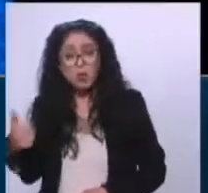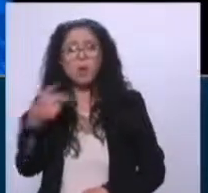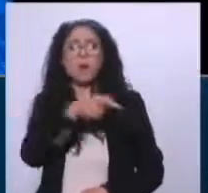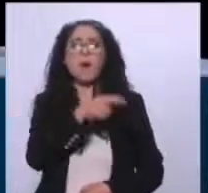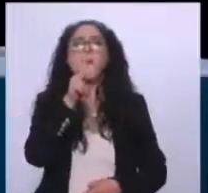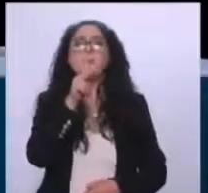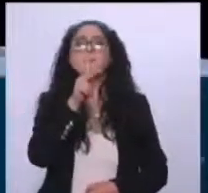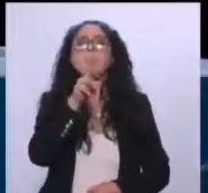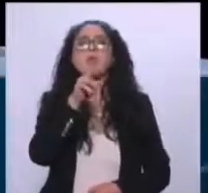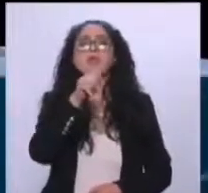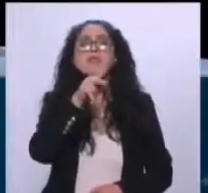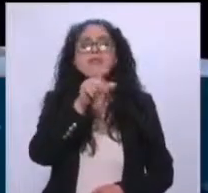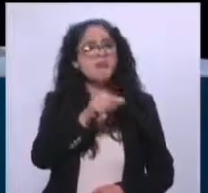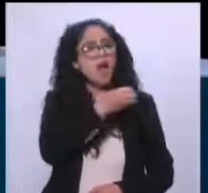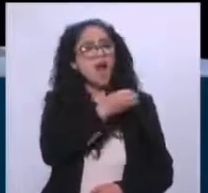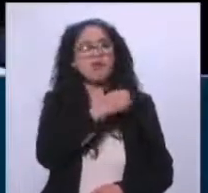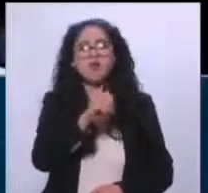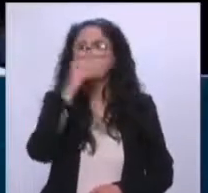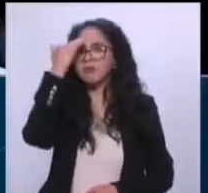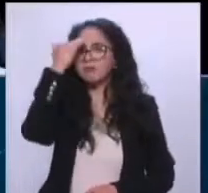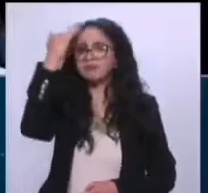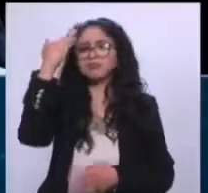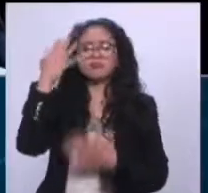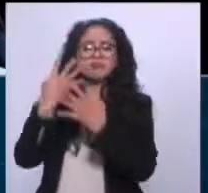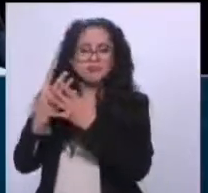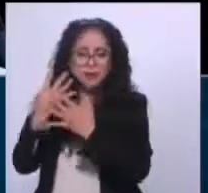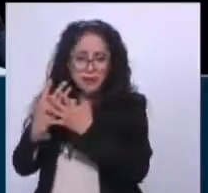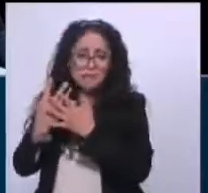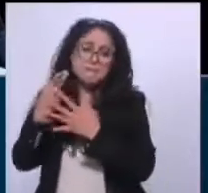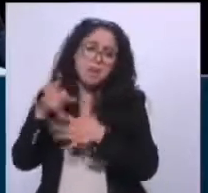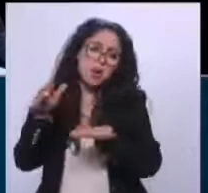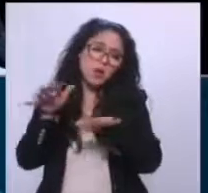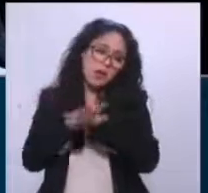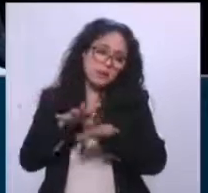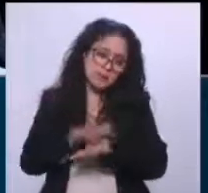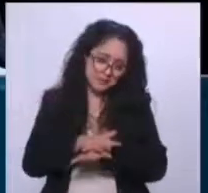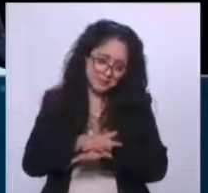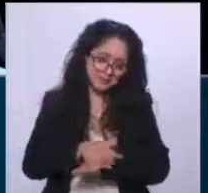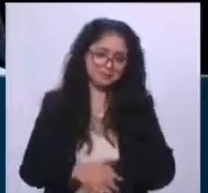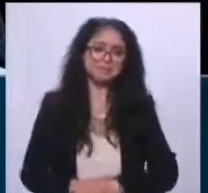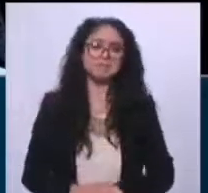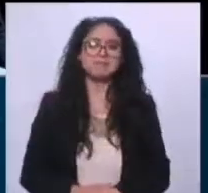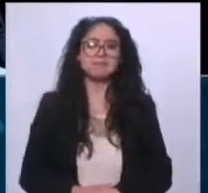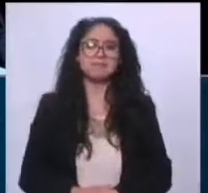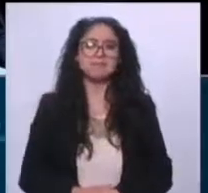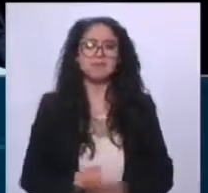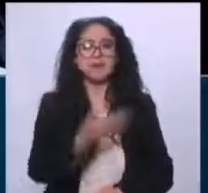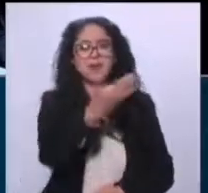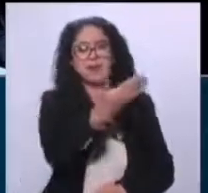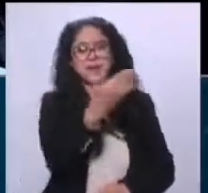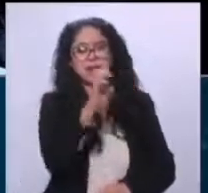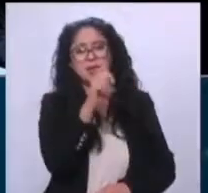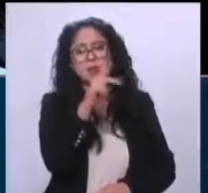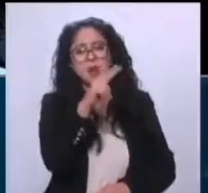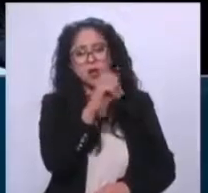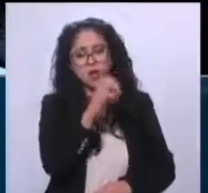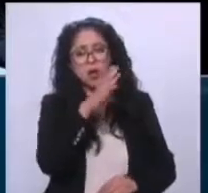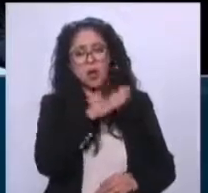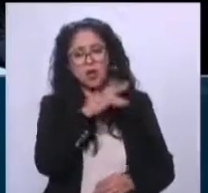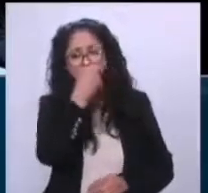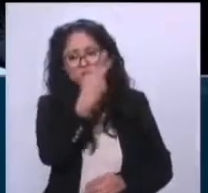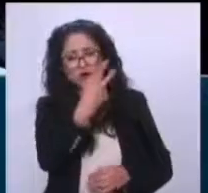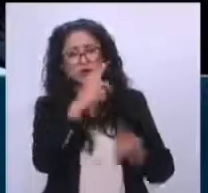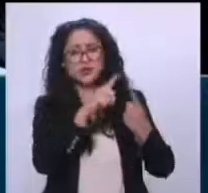en este es una excepción. Bueno, entonces si quiere, Eduardo, nos faltan dos casos, el caso